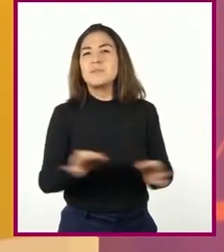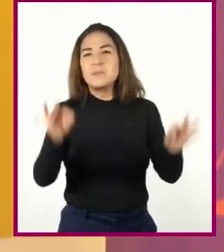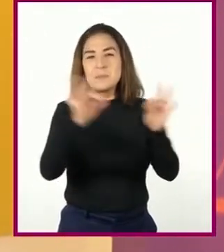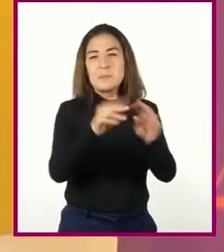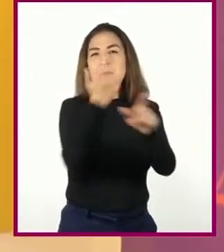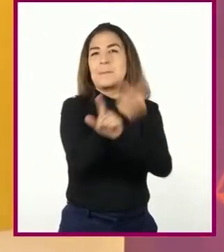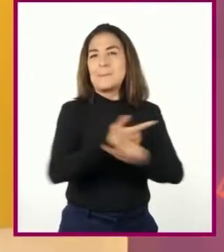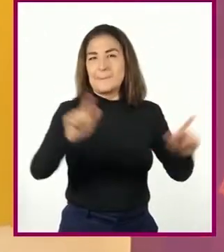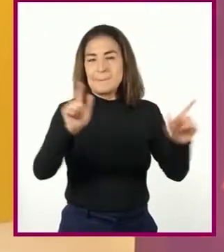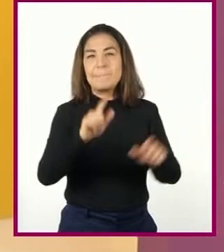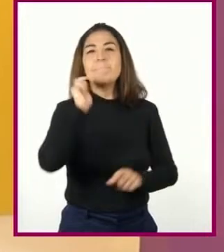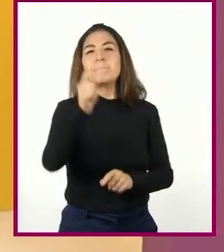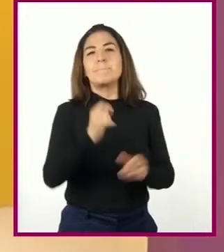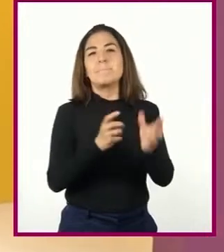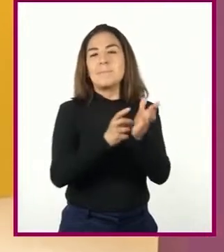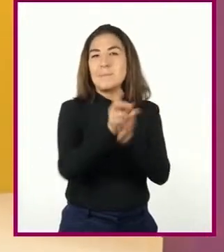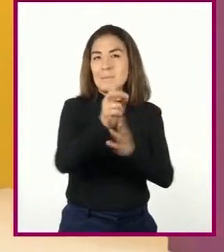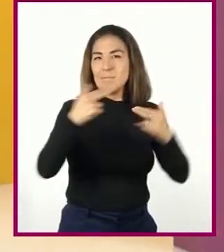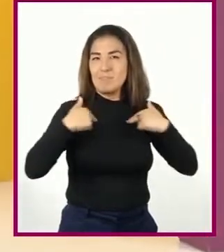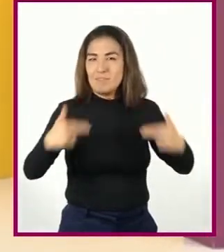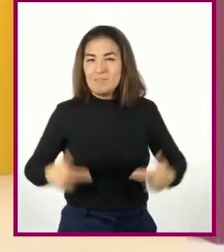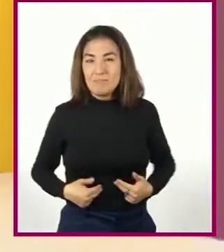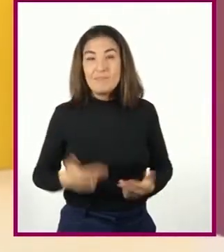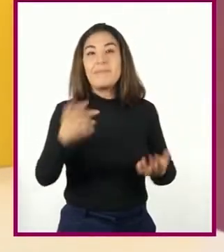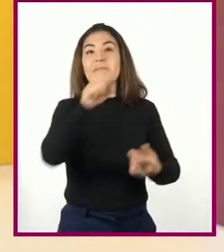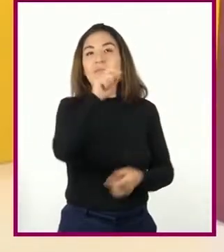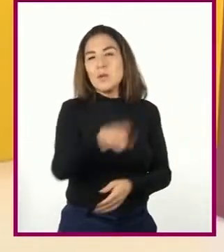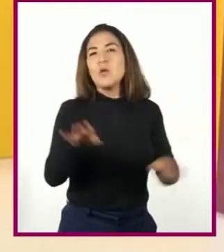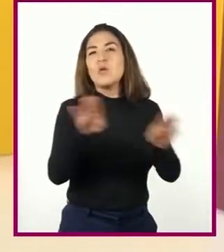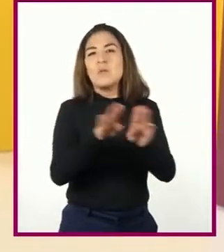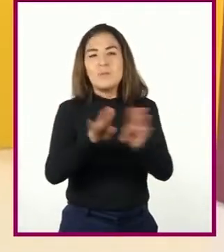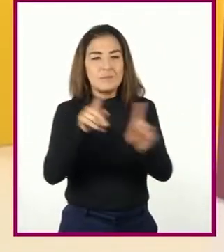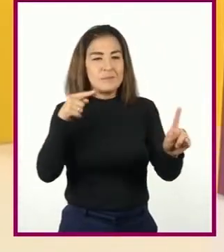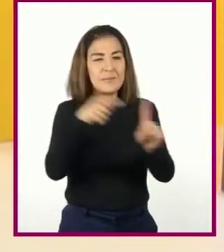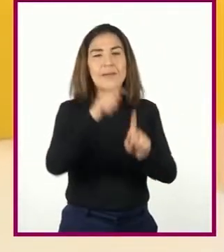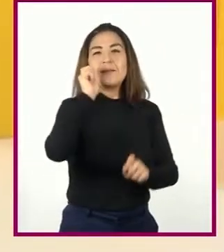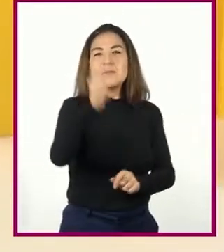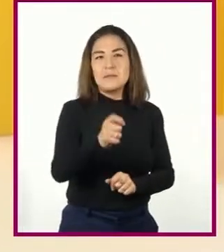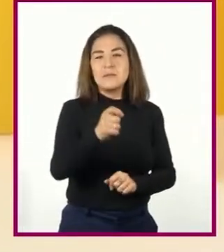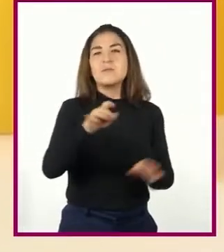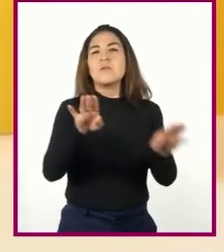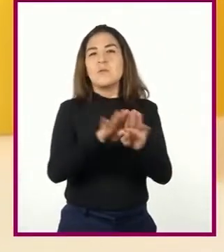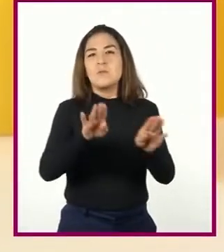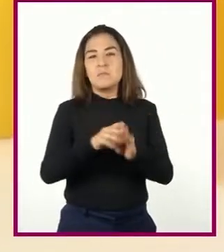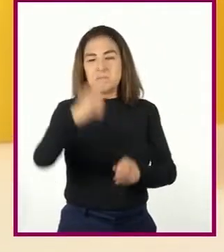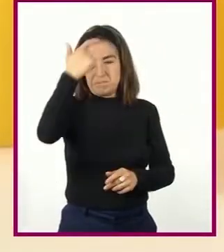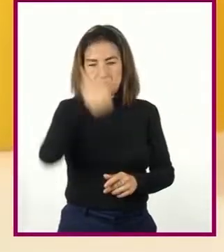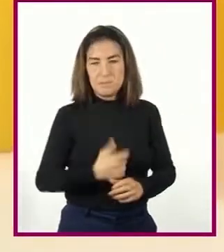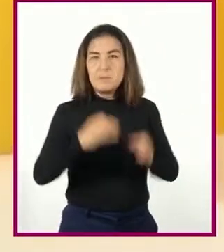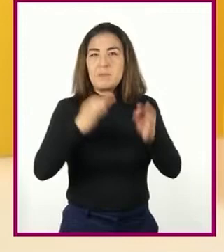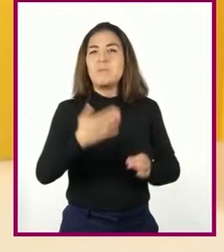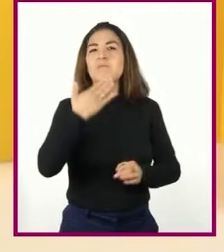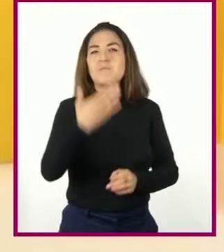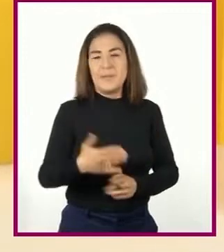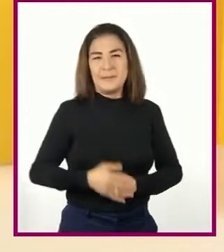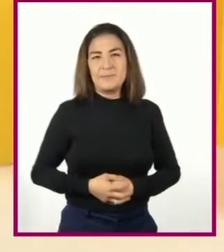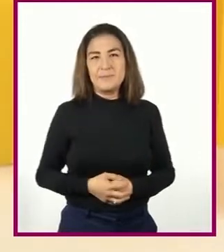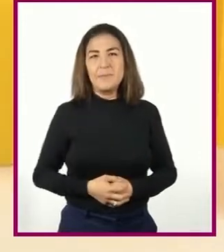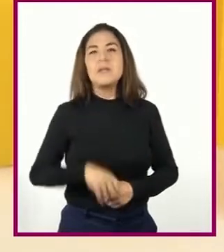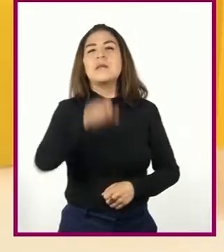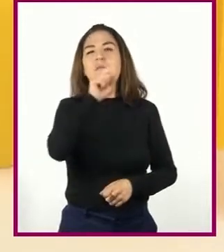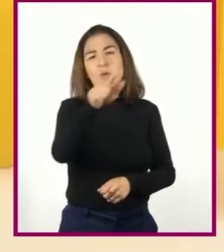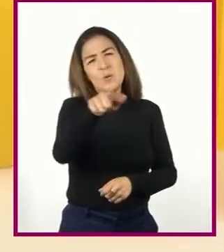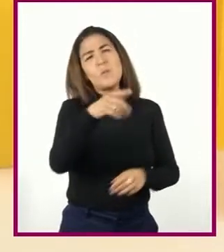la libertad como un derecho humano y en cómo ésta se sustenta en la dignidad y el bien común. Les invito a que